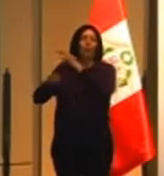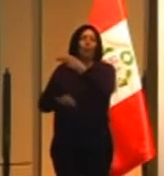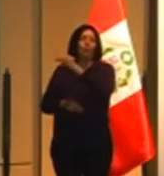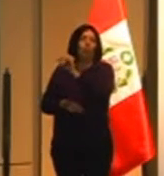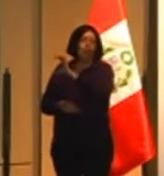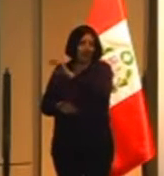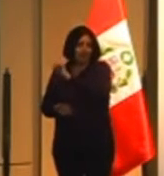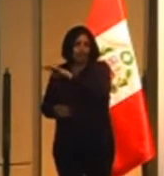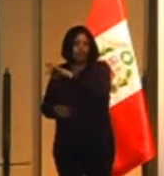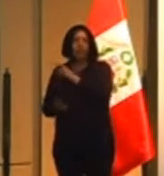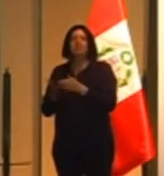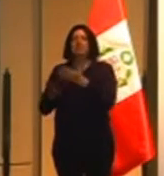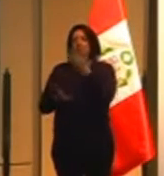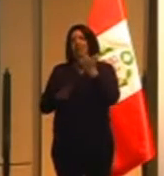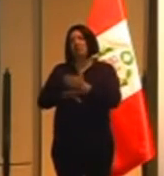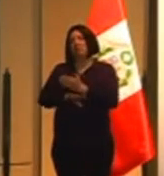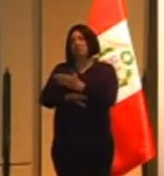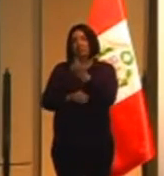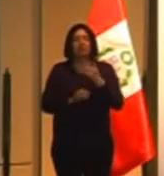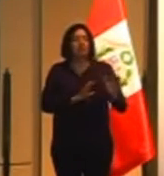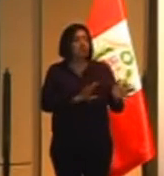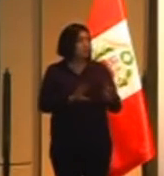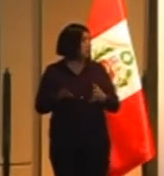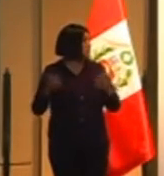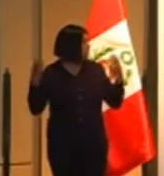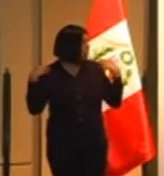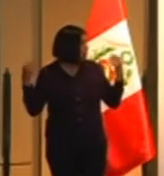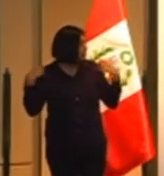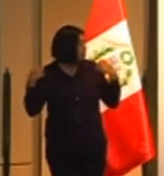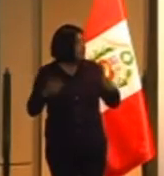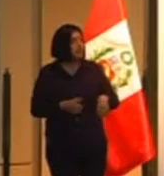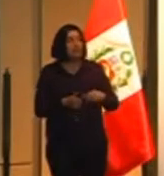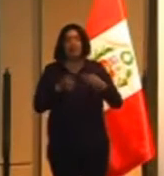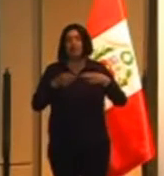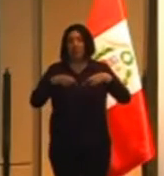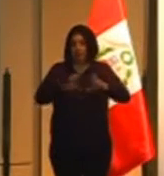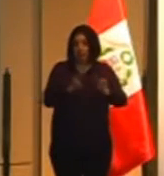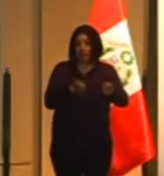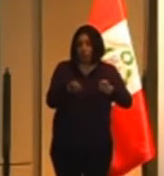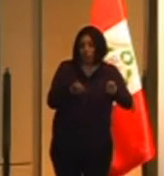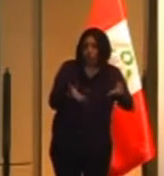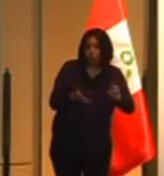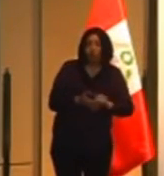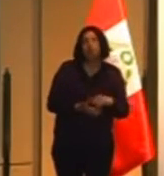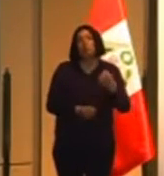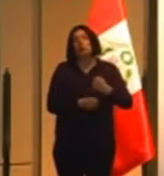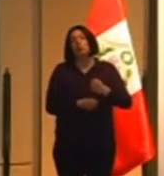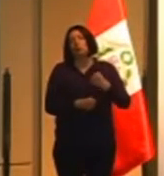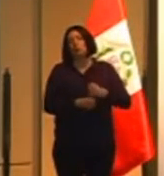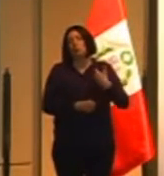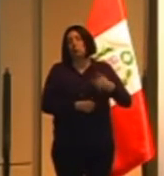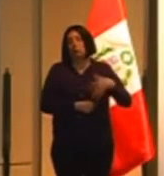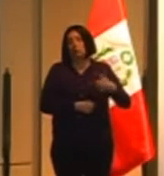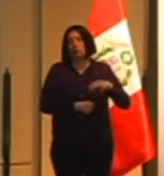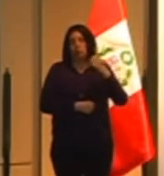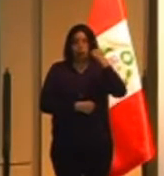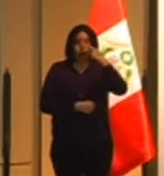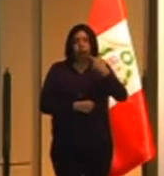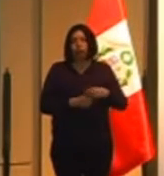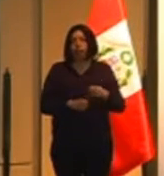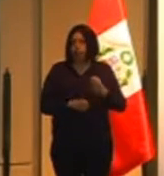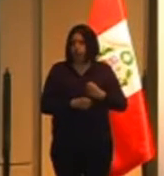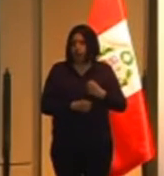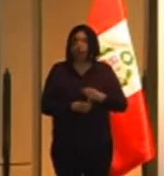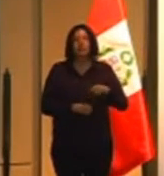mejor. La Gerencia de Autorización y Control es una gerencia que tiene un trabajo muy arduo y estamos trabajando en